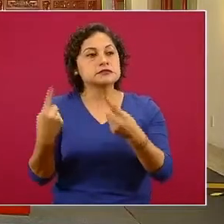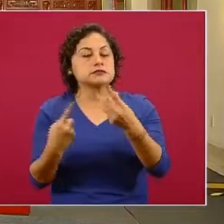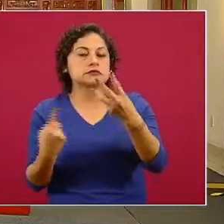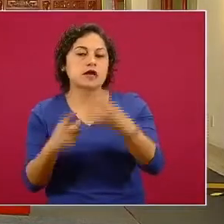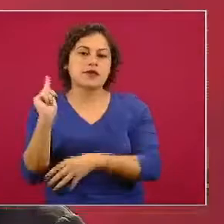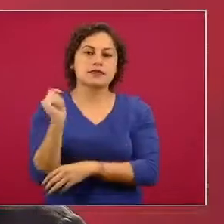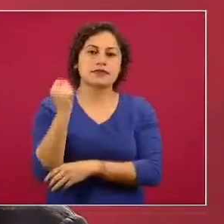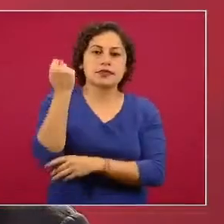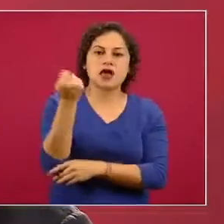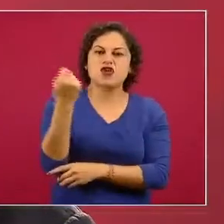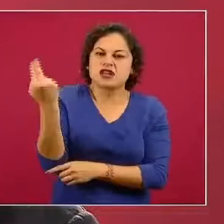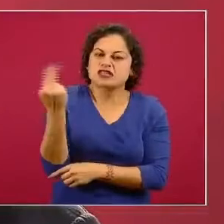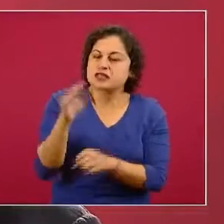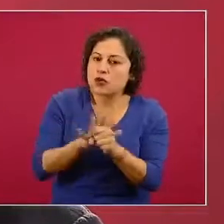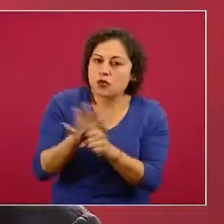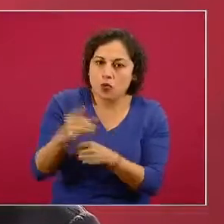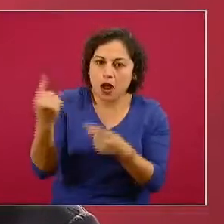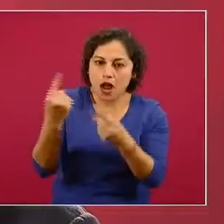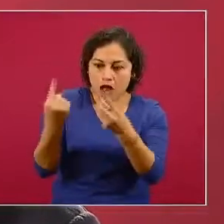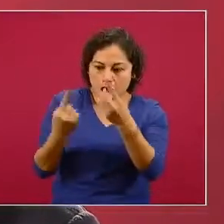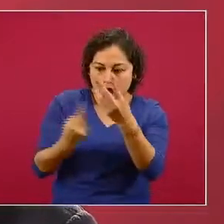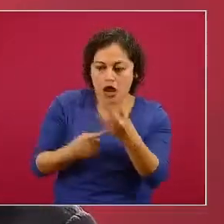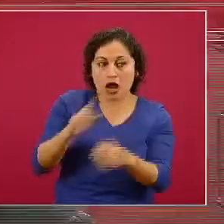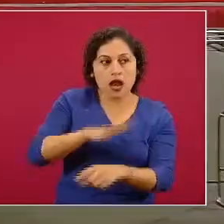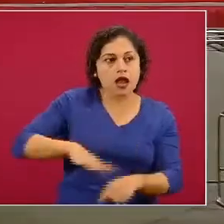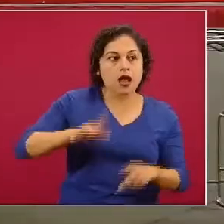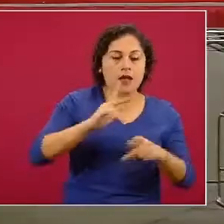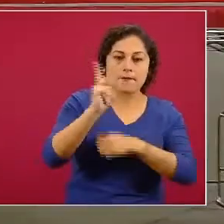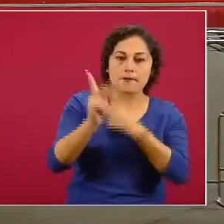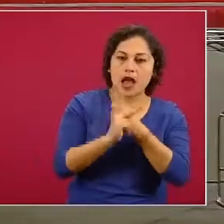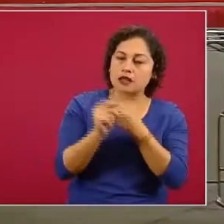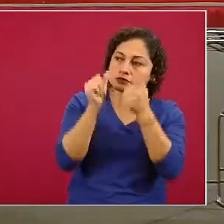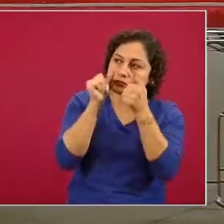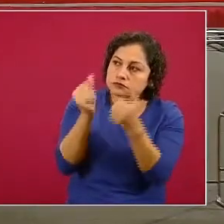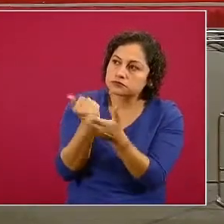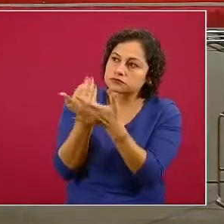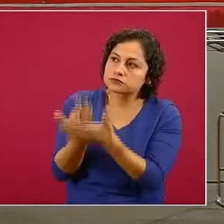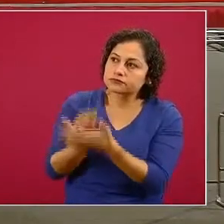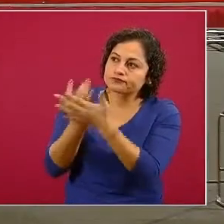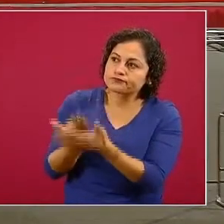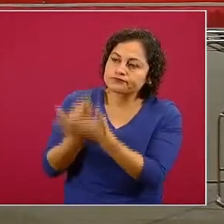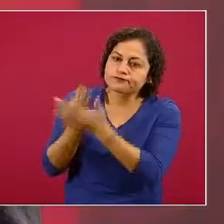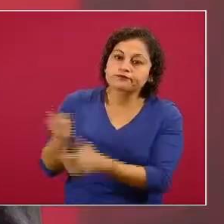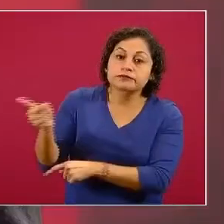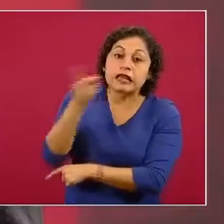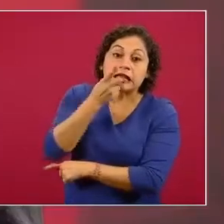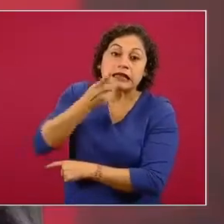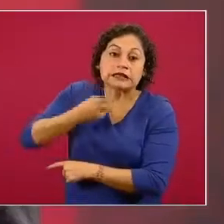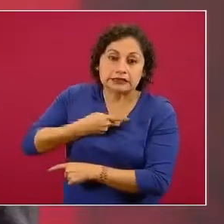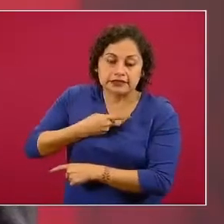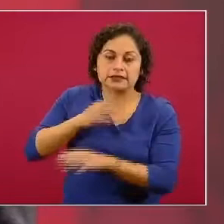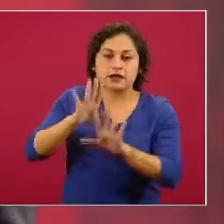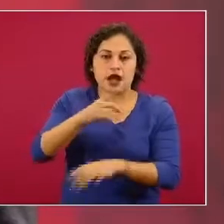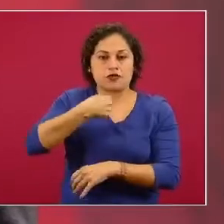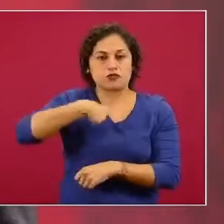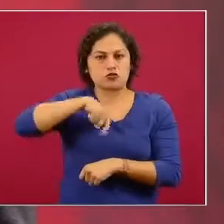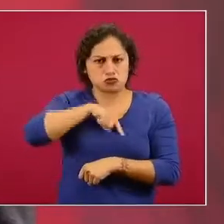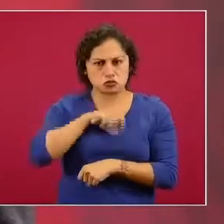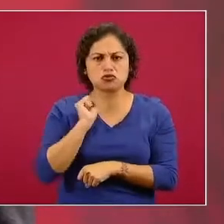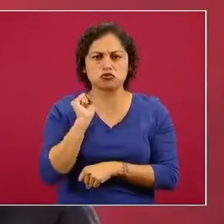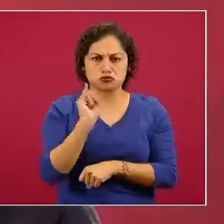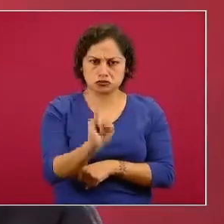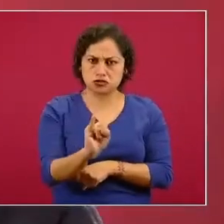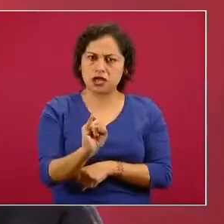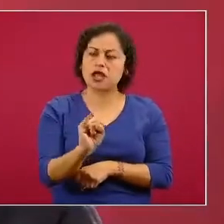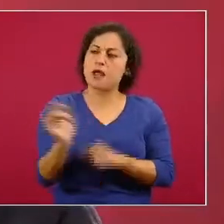requieren considerar para hacer un plan de vacunación. Y nosotros hemos estado teniendo información muy directa por